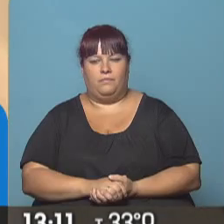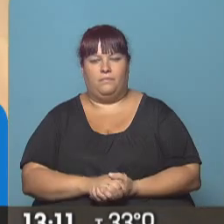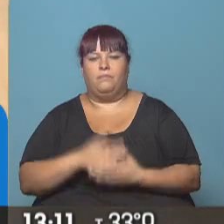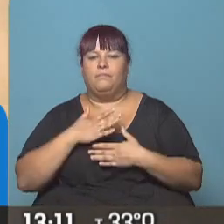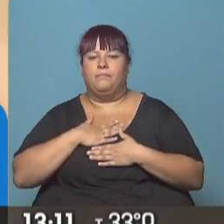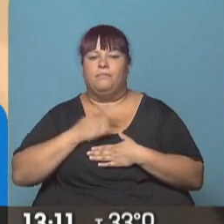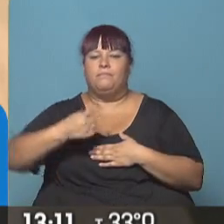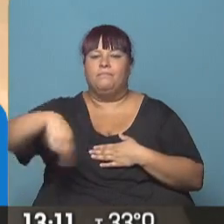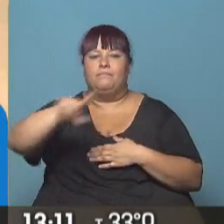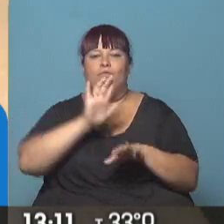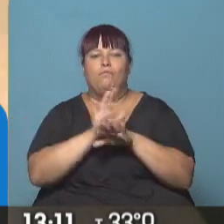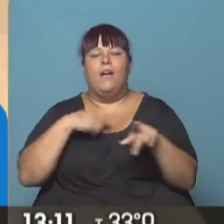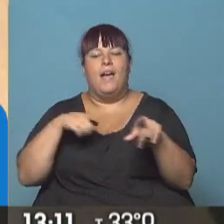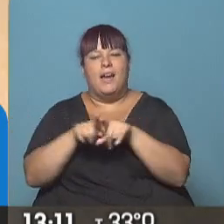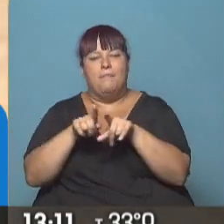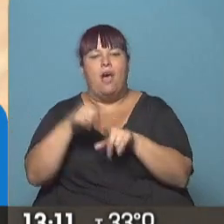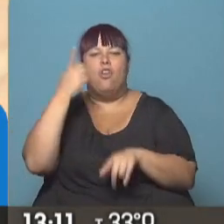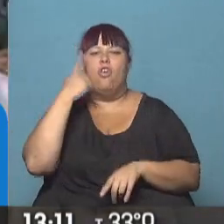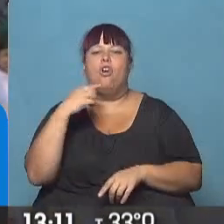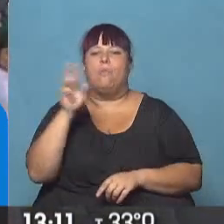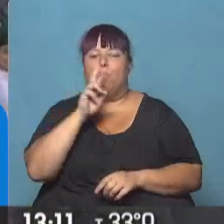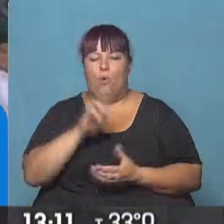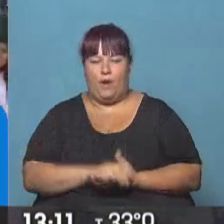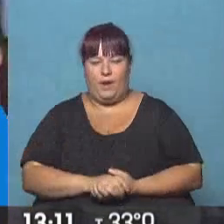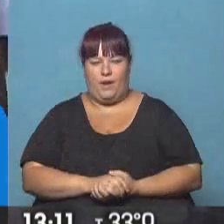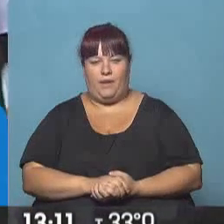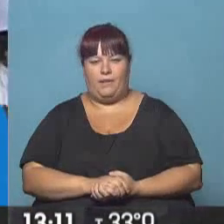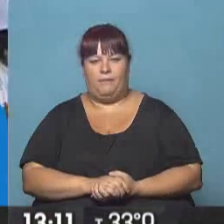Queridos hermanos y hermanas,